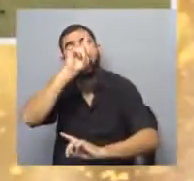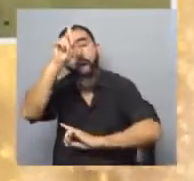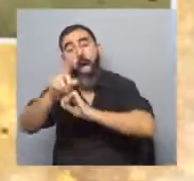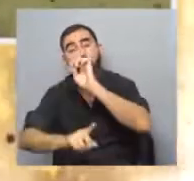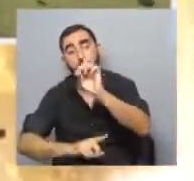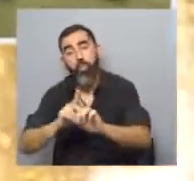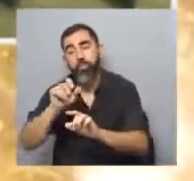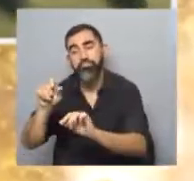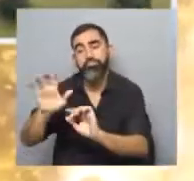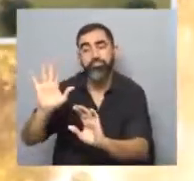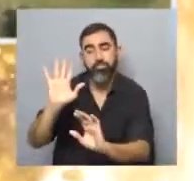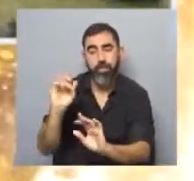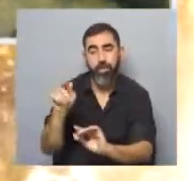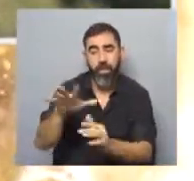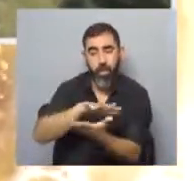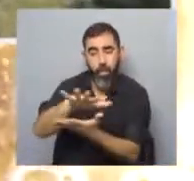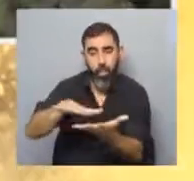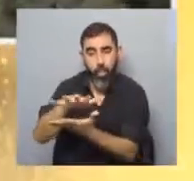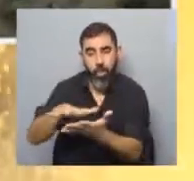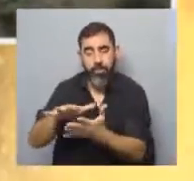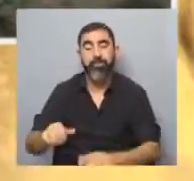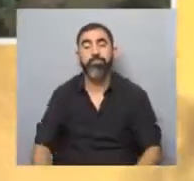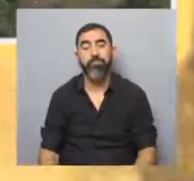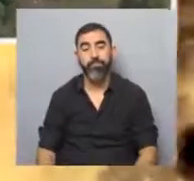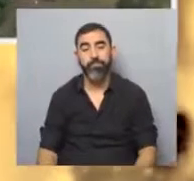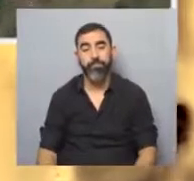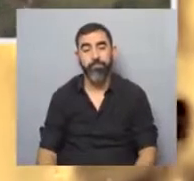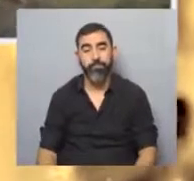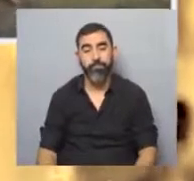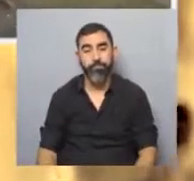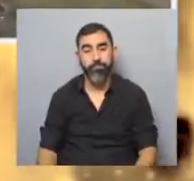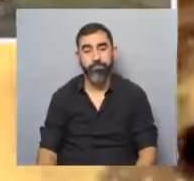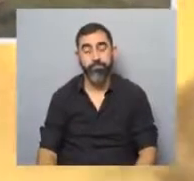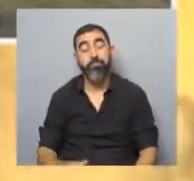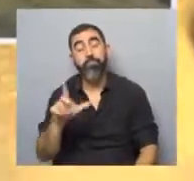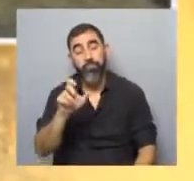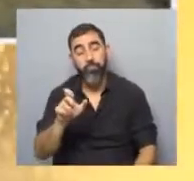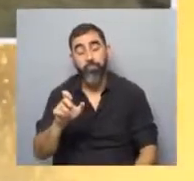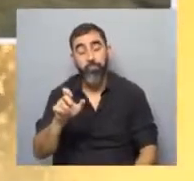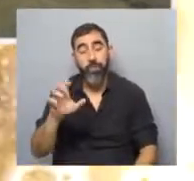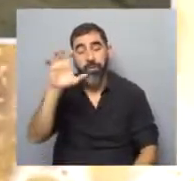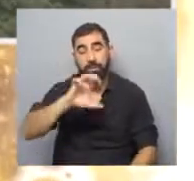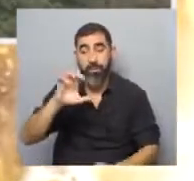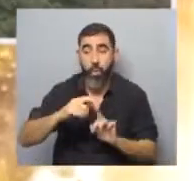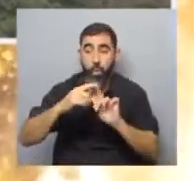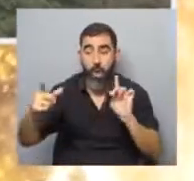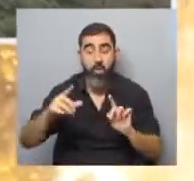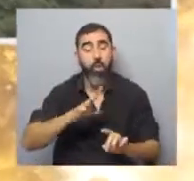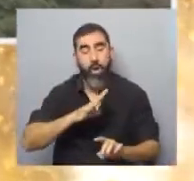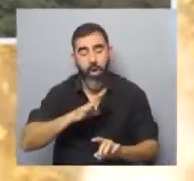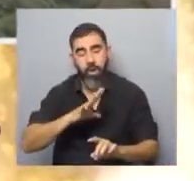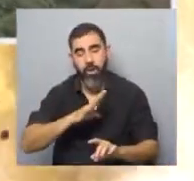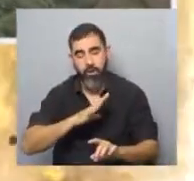esas particularidades geológicas que tiene el territorio. Y bueno, sin duda, en el caso de Cerro Largo tenemos